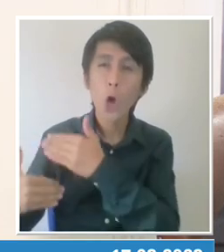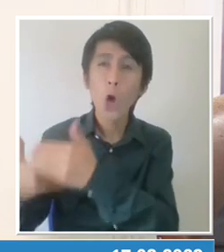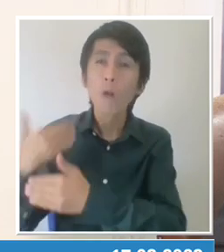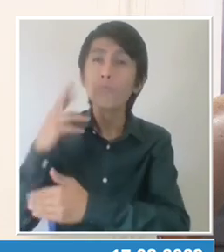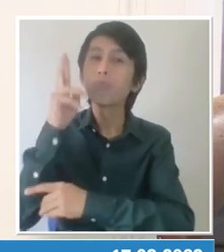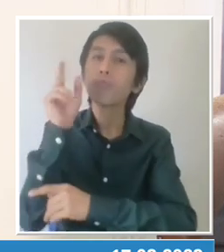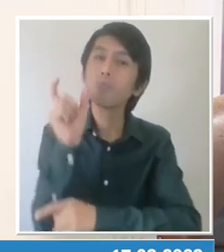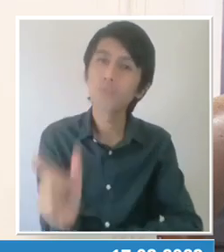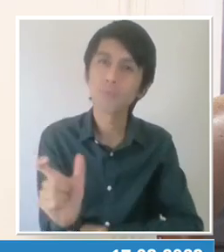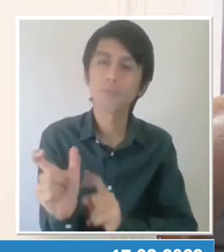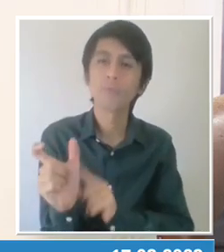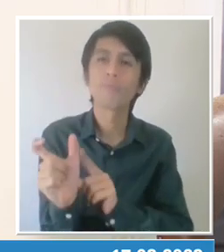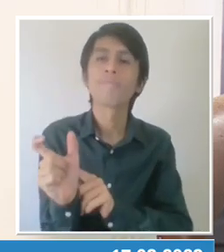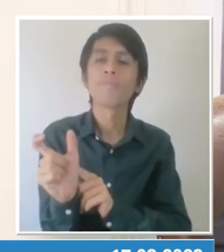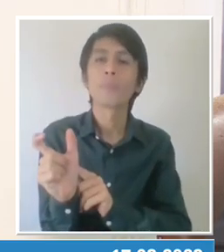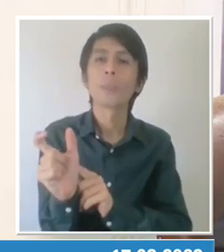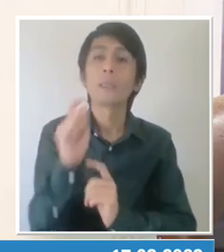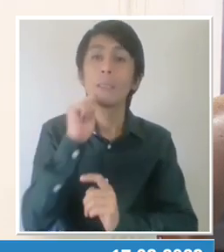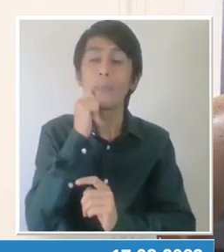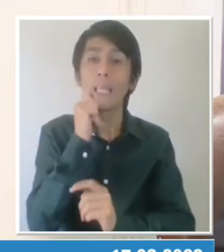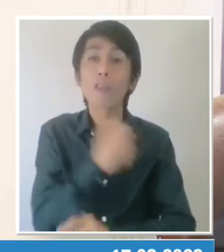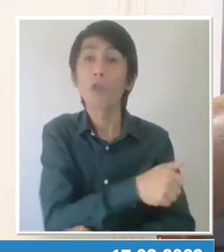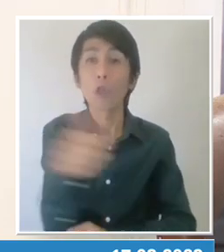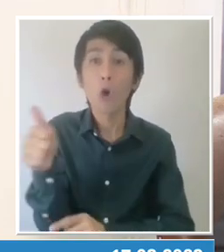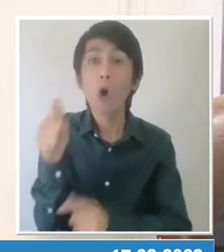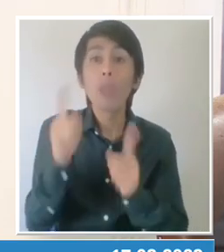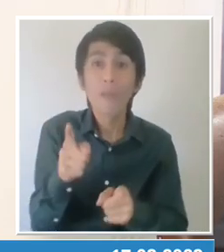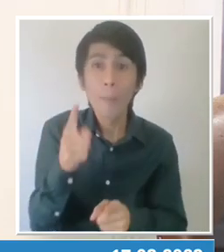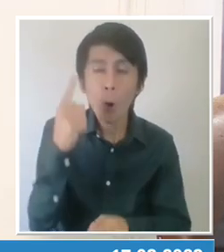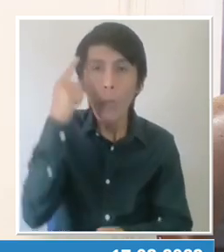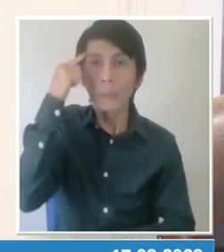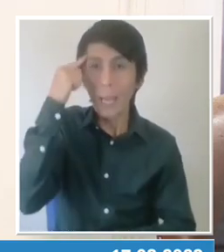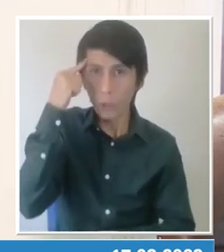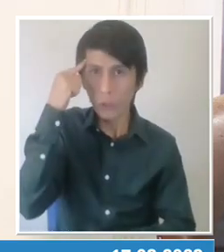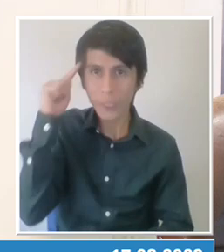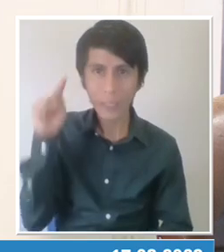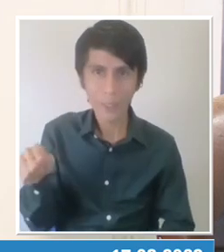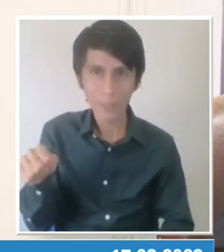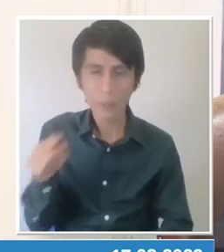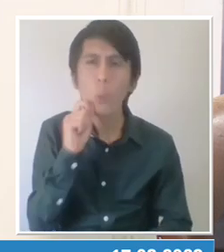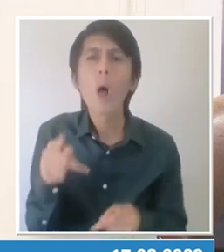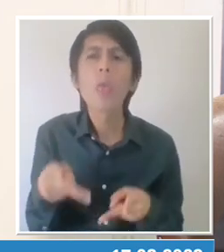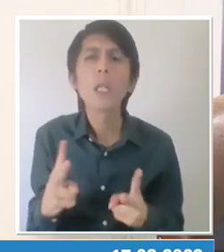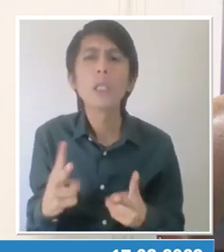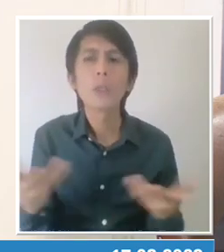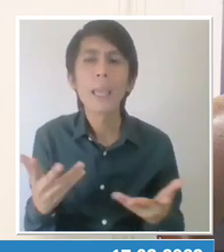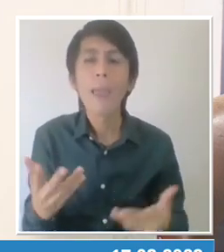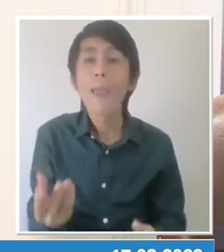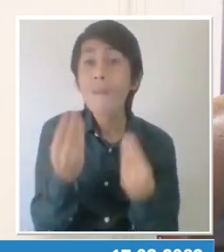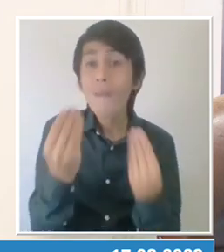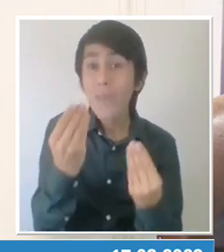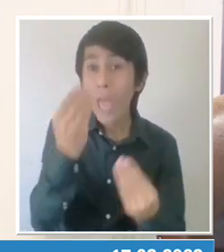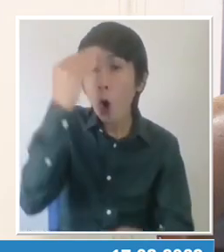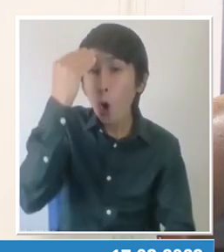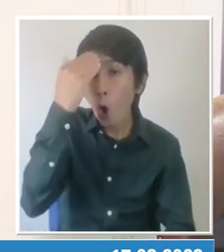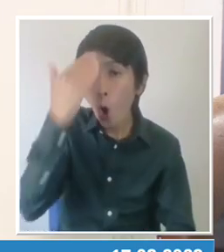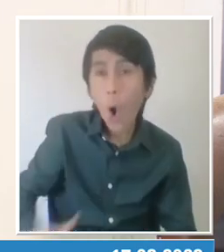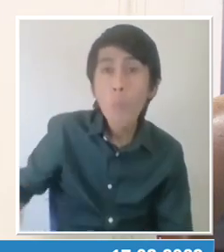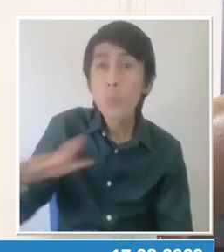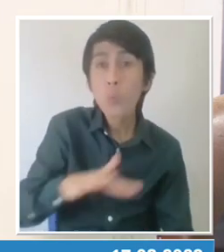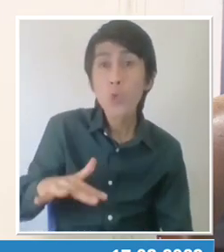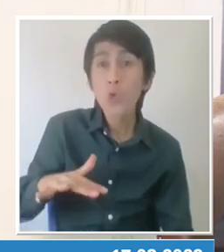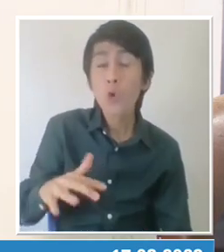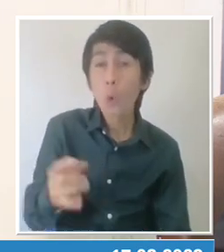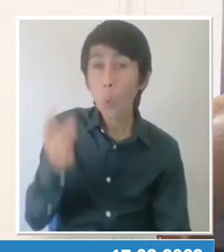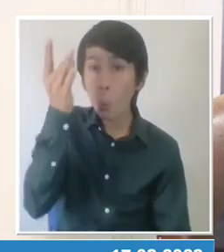estar conscientes de él. ¿Cuál es ese hecho? Que el bien común no se puede realizar únicamente por el Estado.